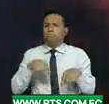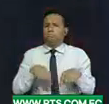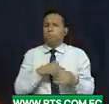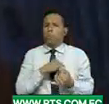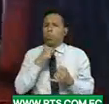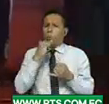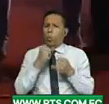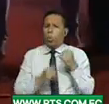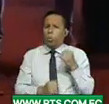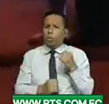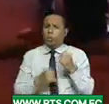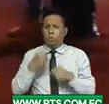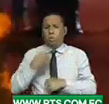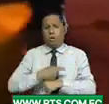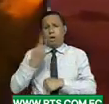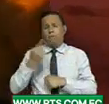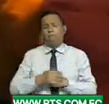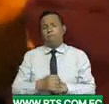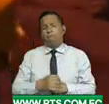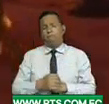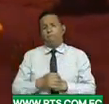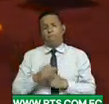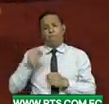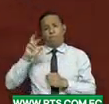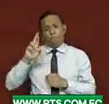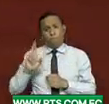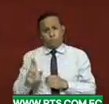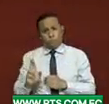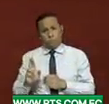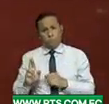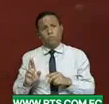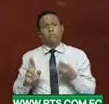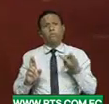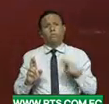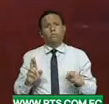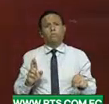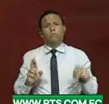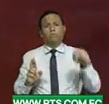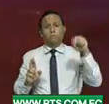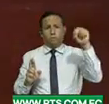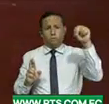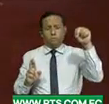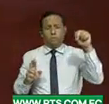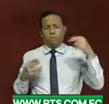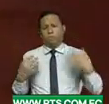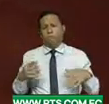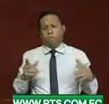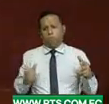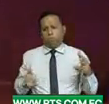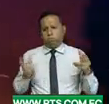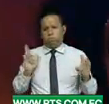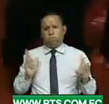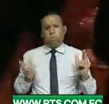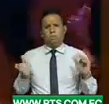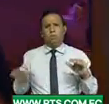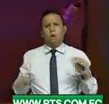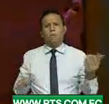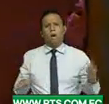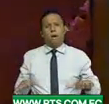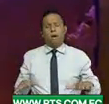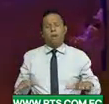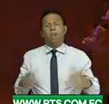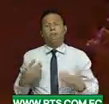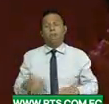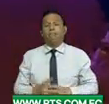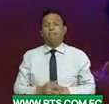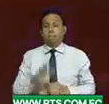que tanto en el sur y ahora acá en el norte se han registrado estos casos de muertes violentas. Vamos